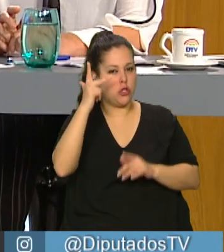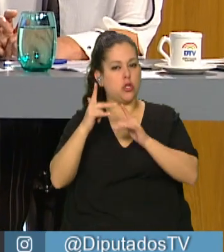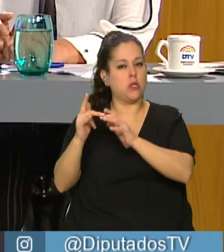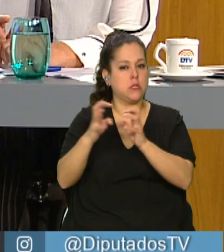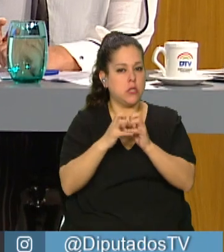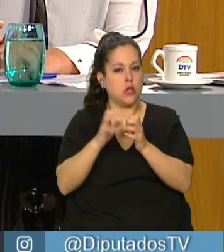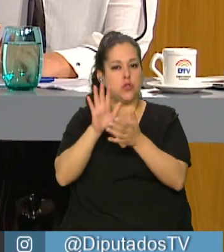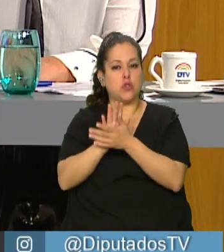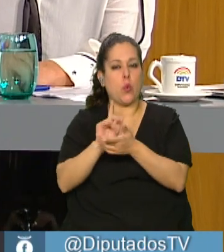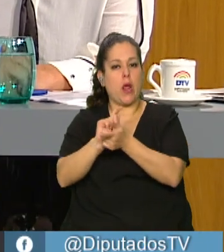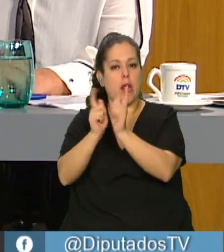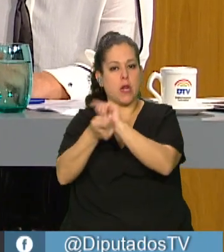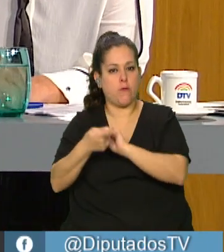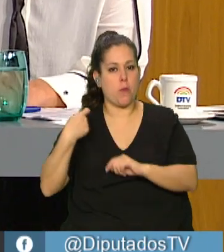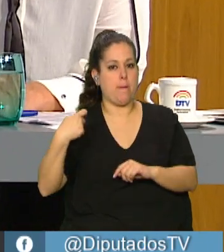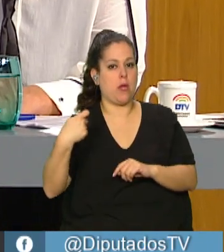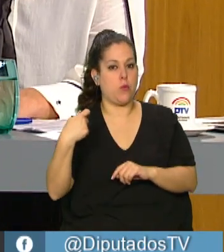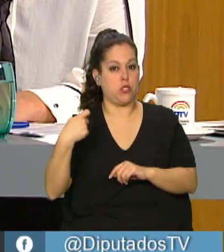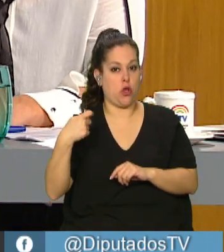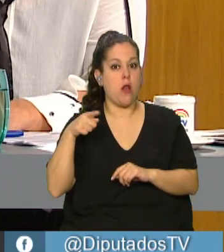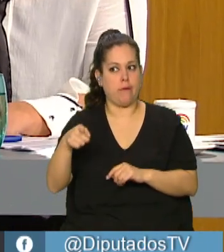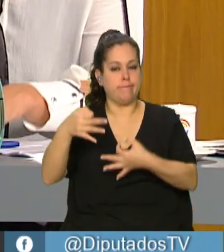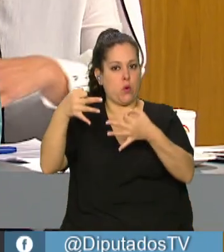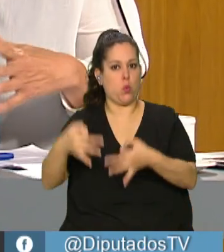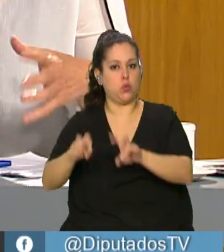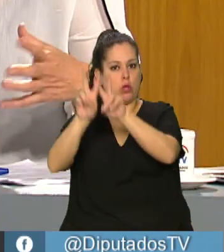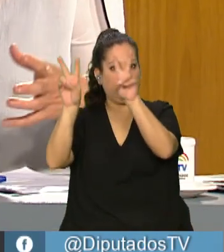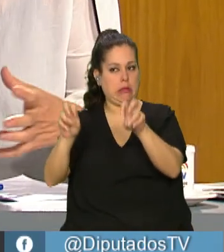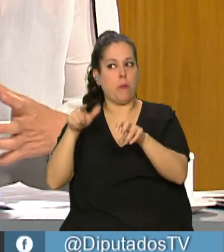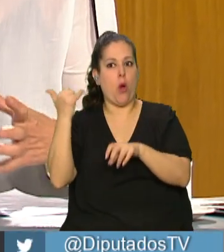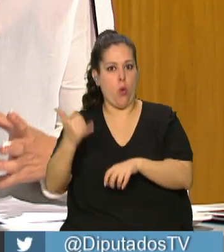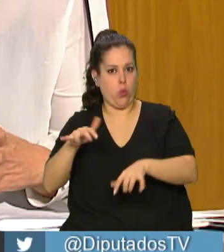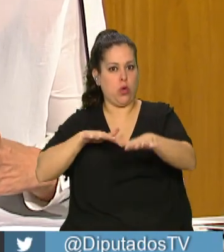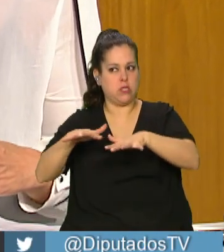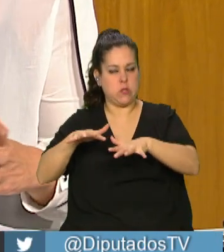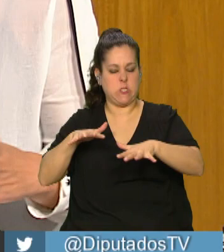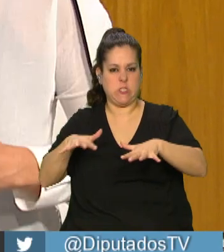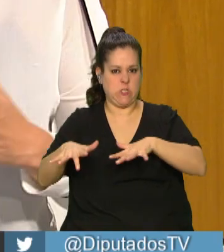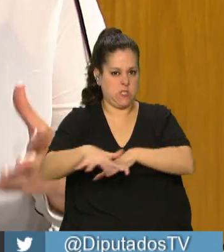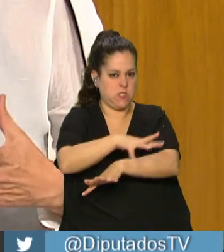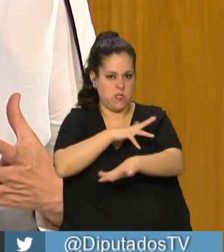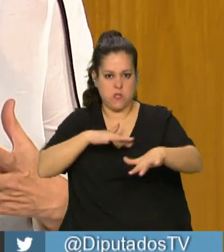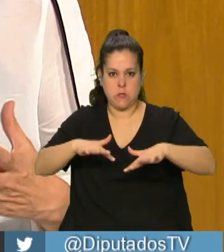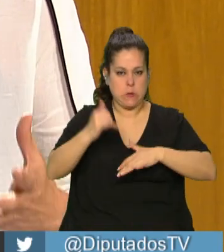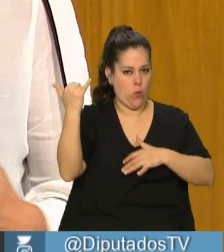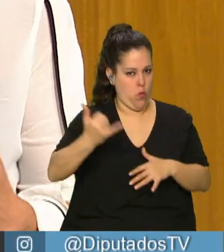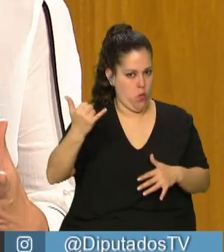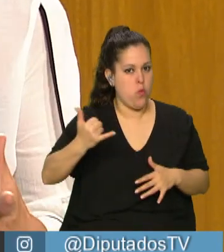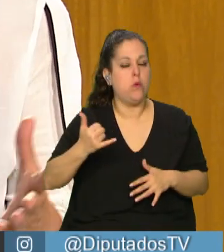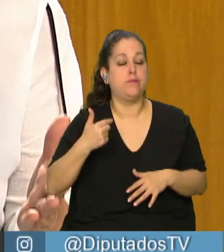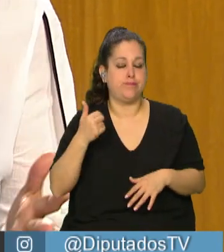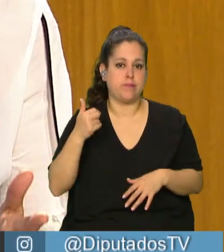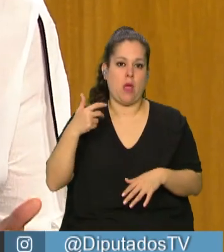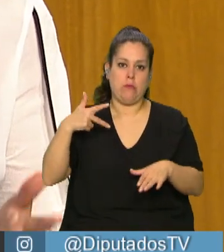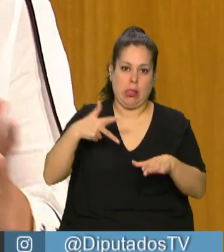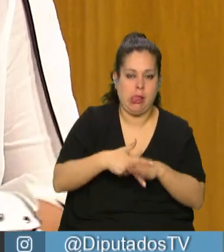la reforma previsional, justamente, que hubo una situación de mucha tensión. Y ahí, bueno, hubo que intervenir,